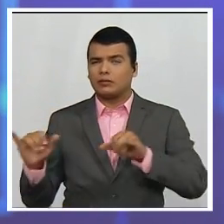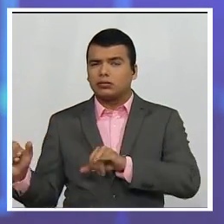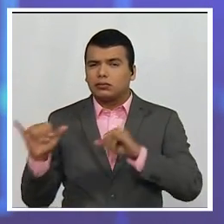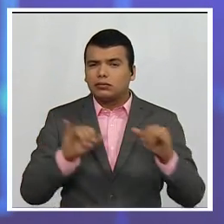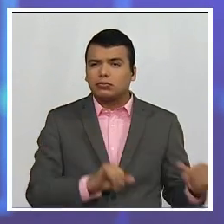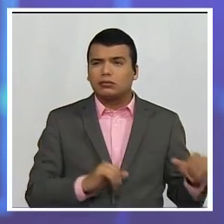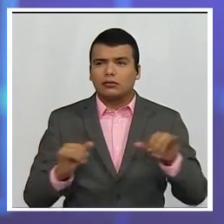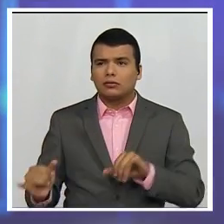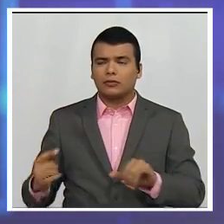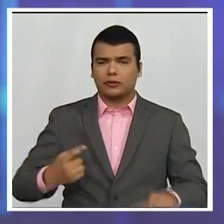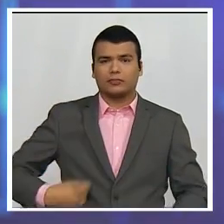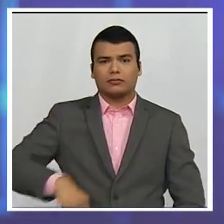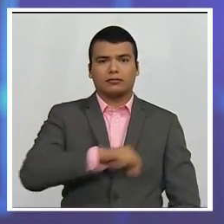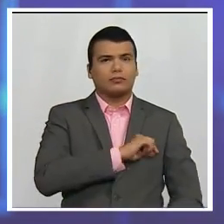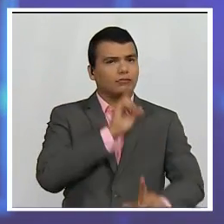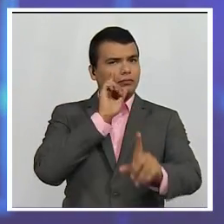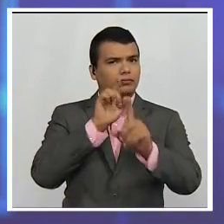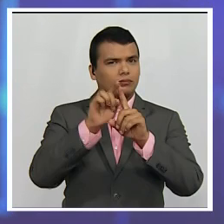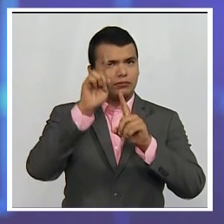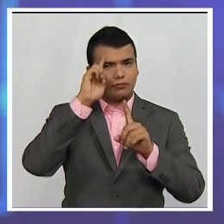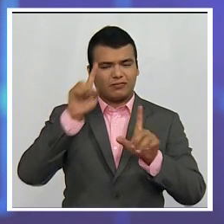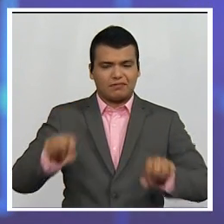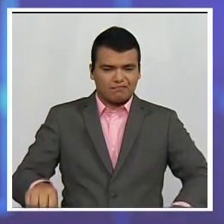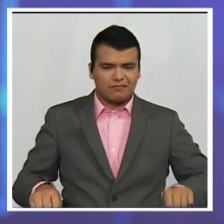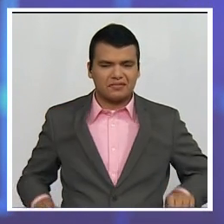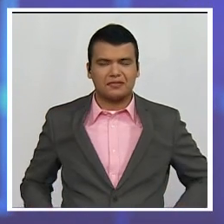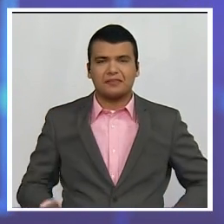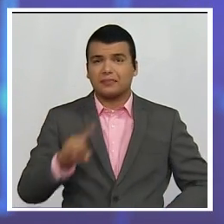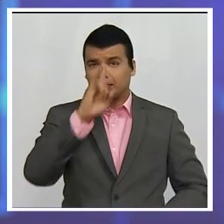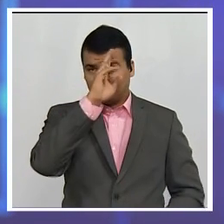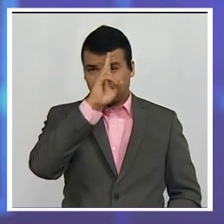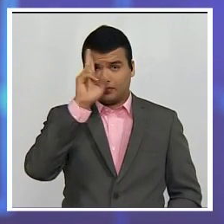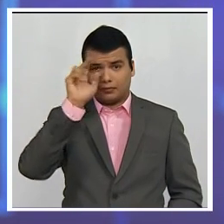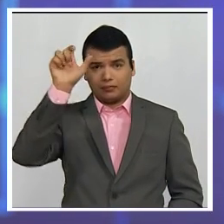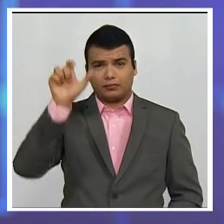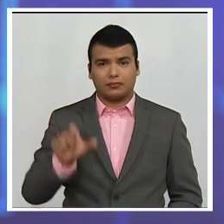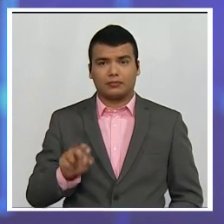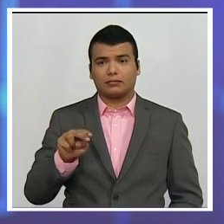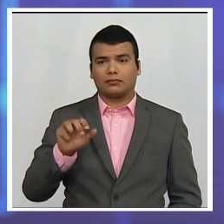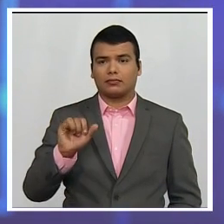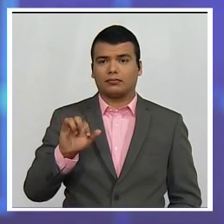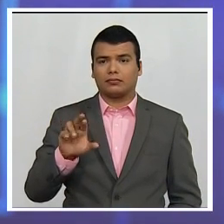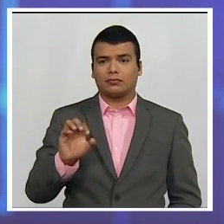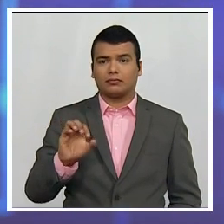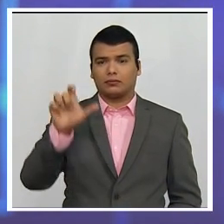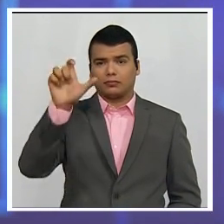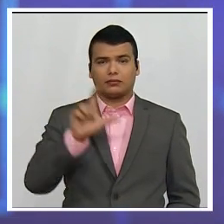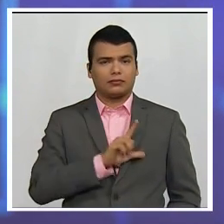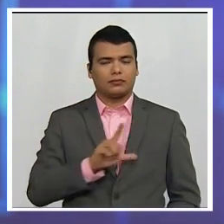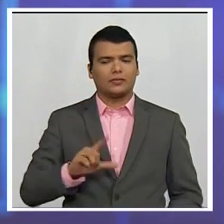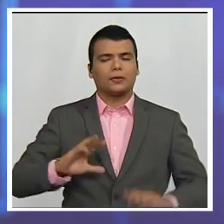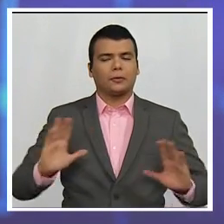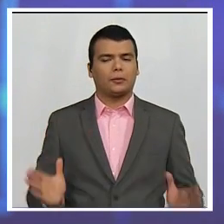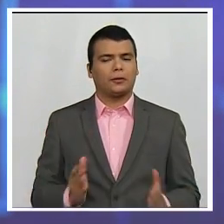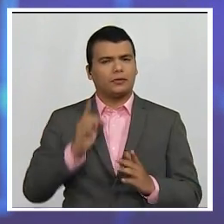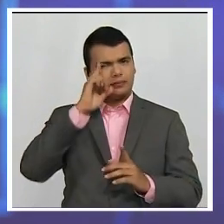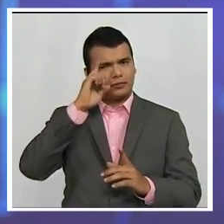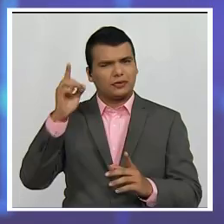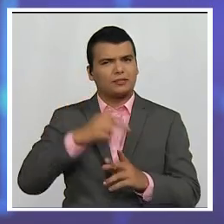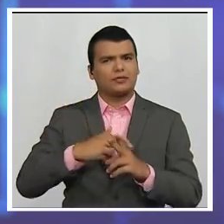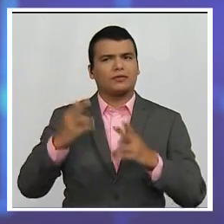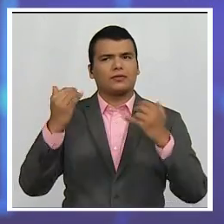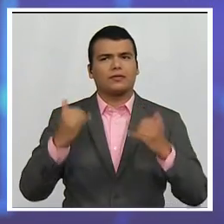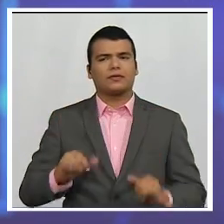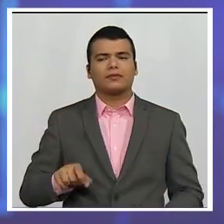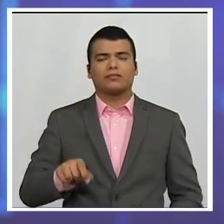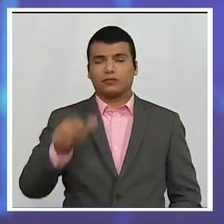recorrer la ruta rumbo a la meta final en madrid nairo quintana líder sólido en la general recargó baterías con miras al cierre de la carrera el